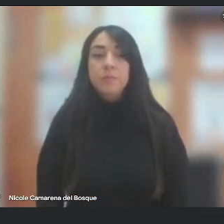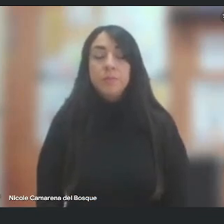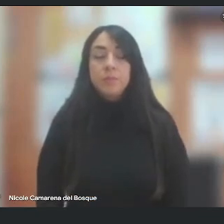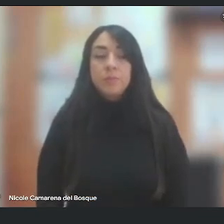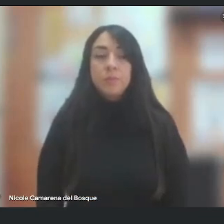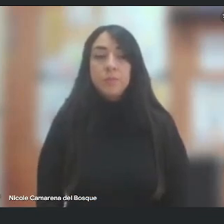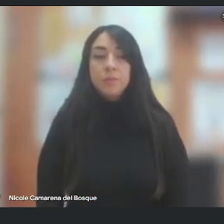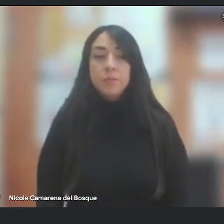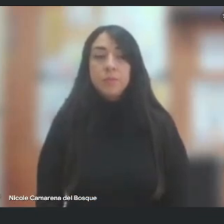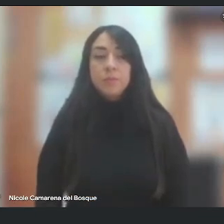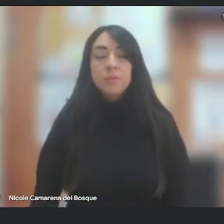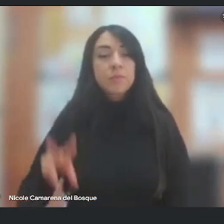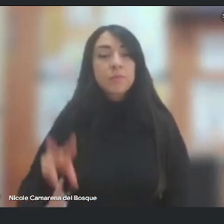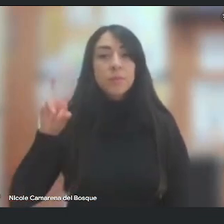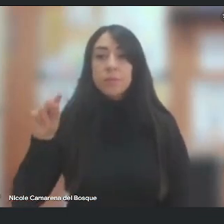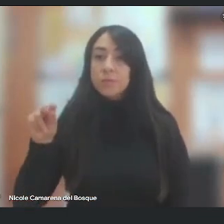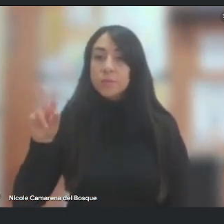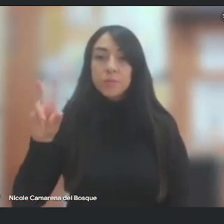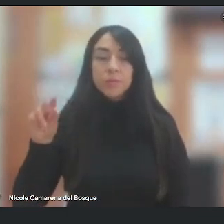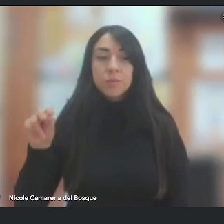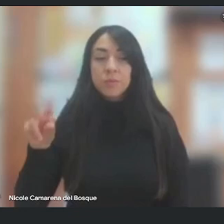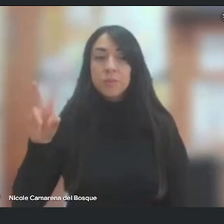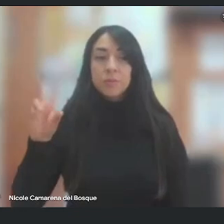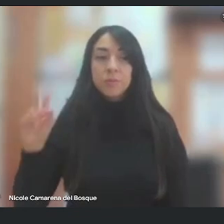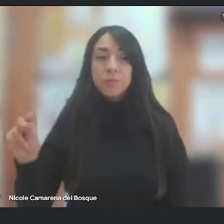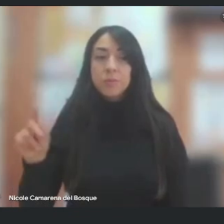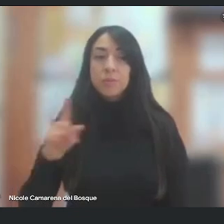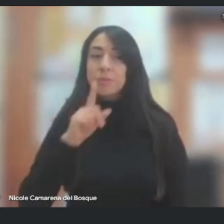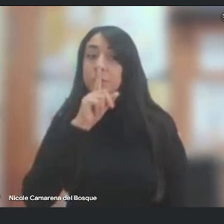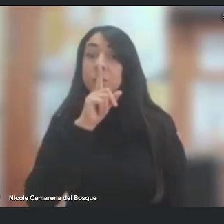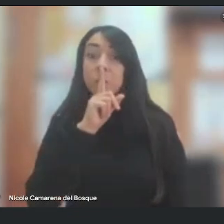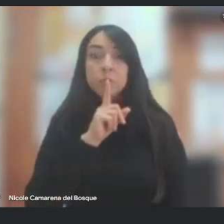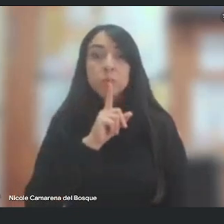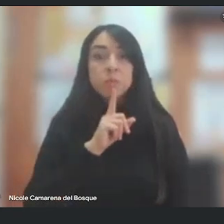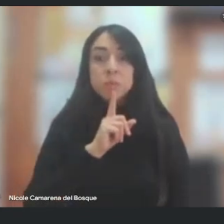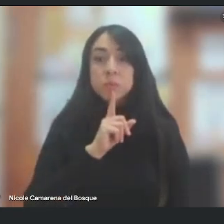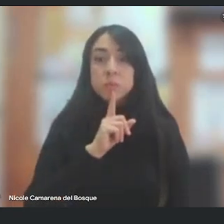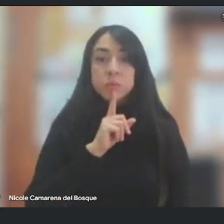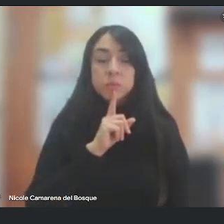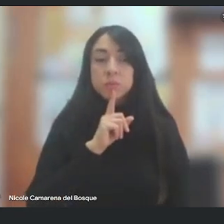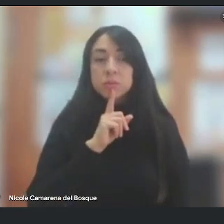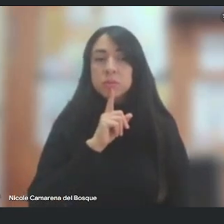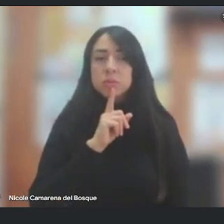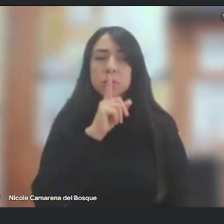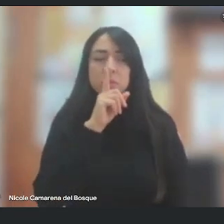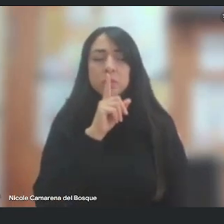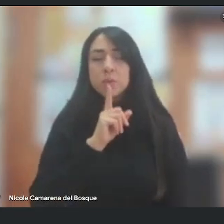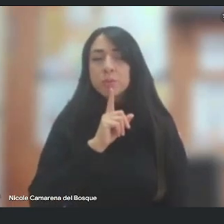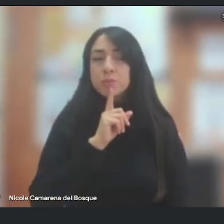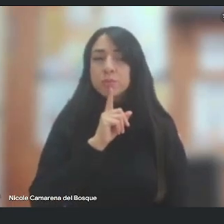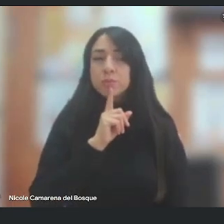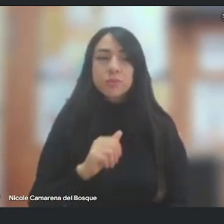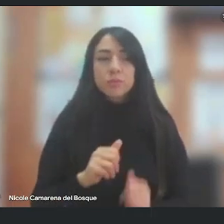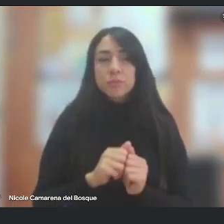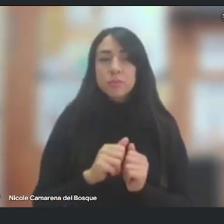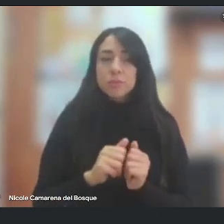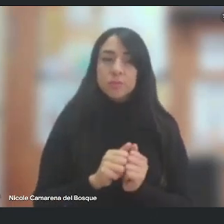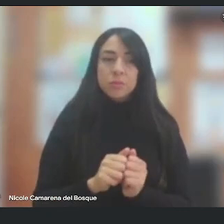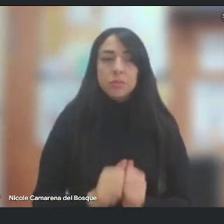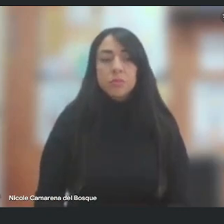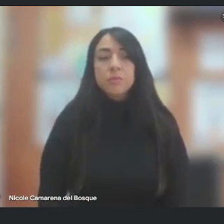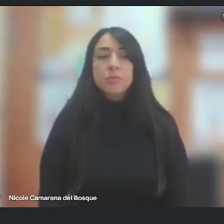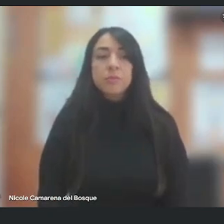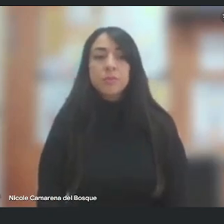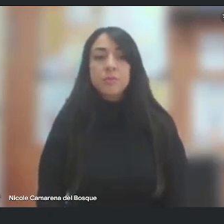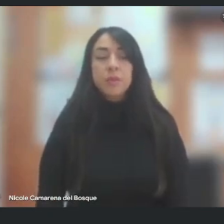no asustarnos, si hay alguna duda, pues también aclararla. Es importante que haya esa comunicación entre padres